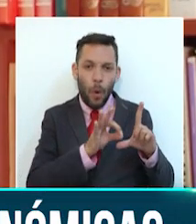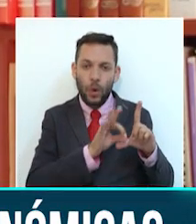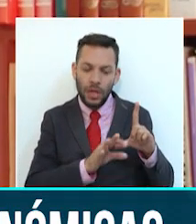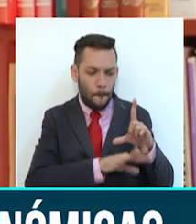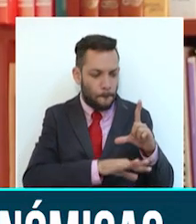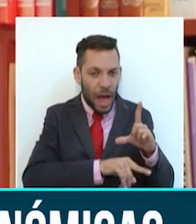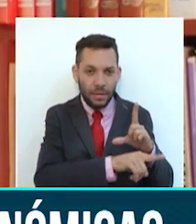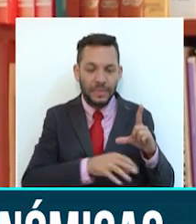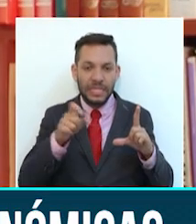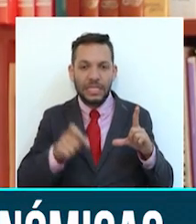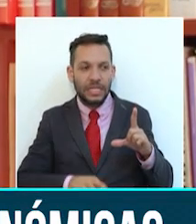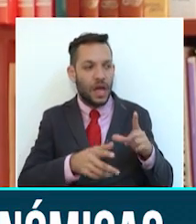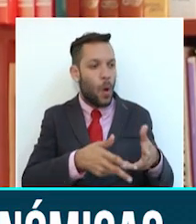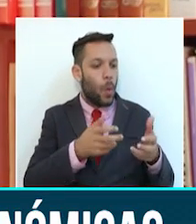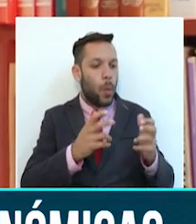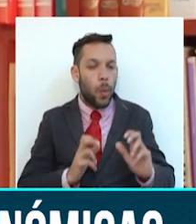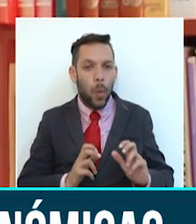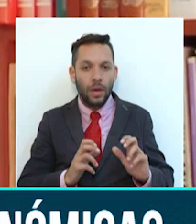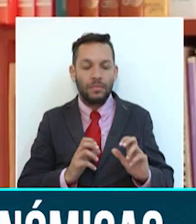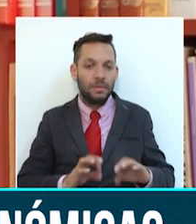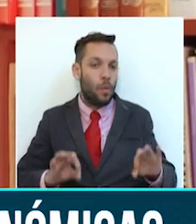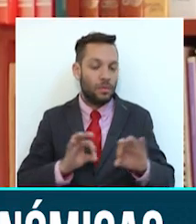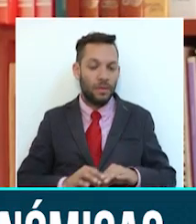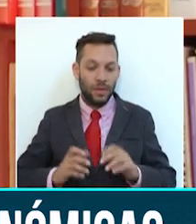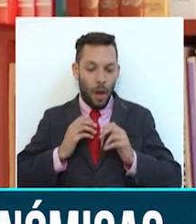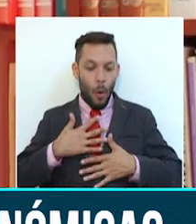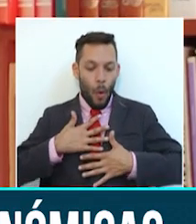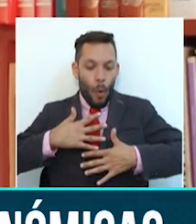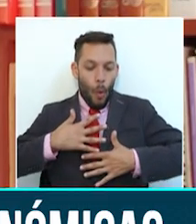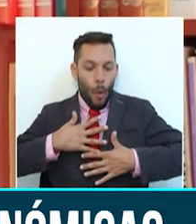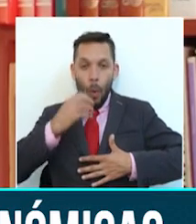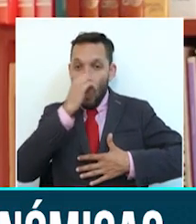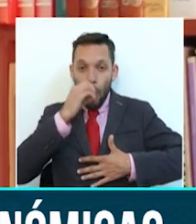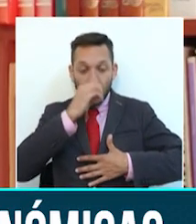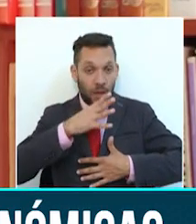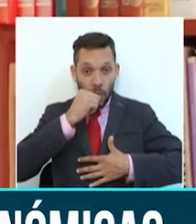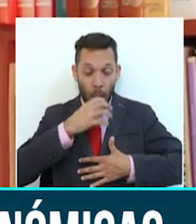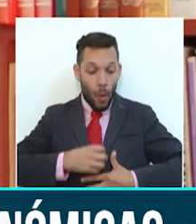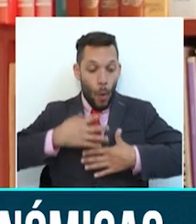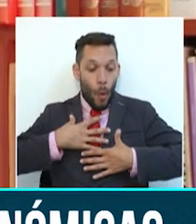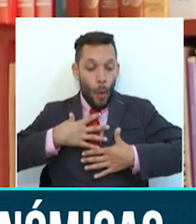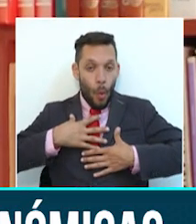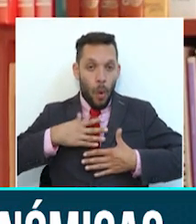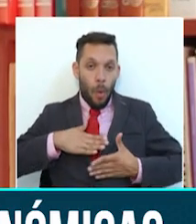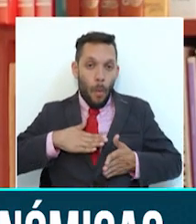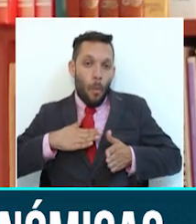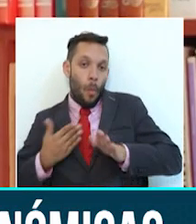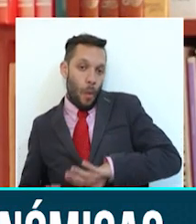la respiración, el oxígeno. Si no hay consumo de oxígeno, entonces se